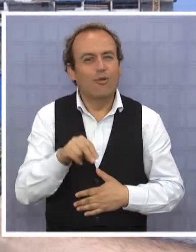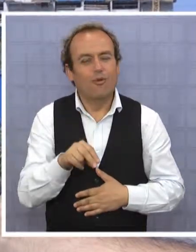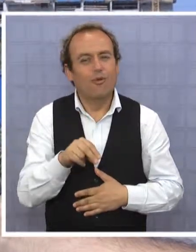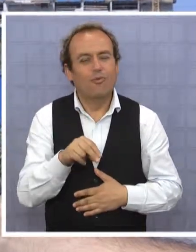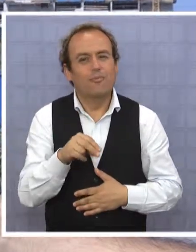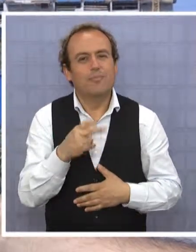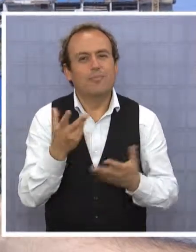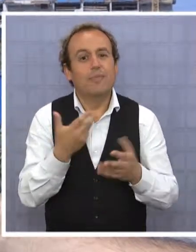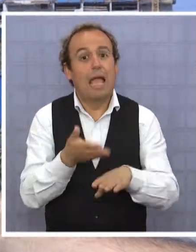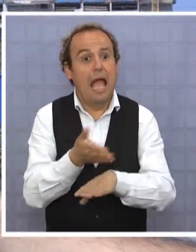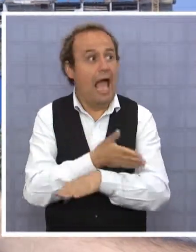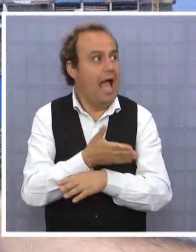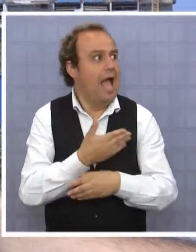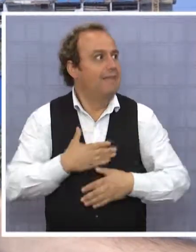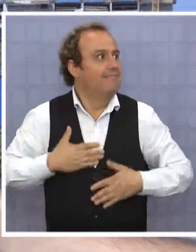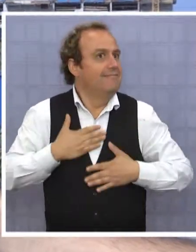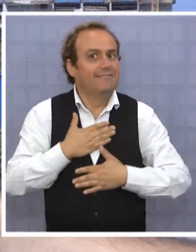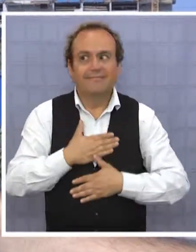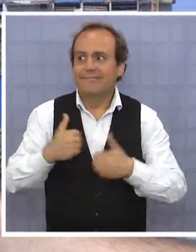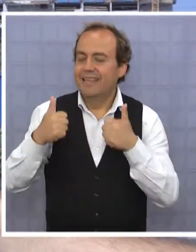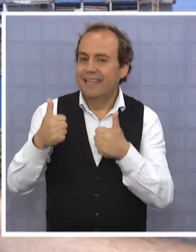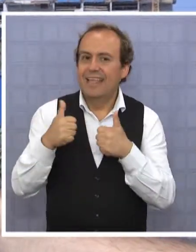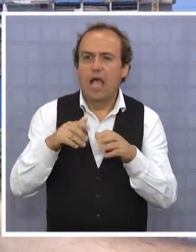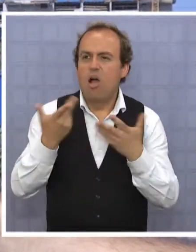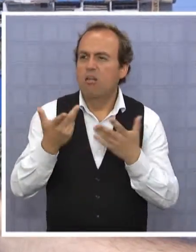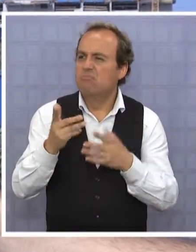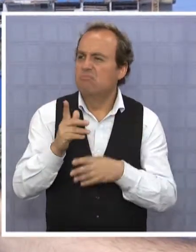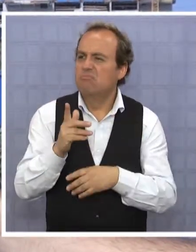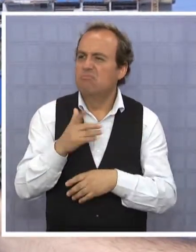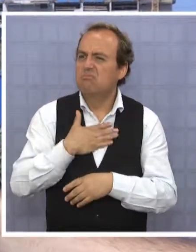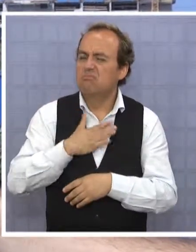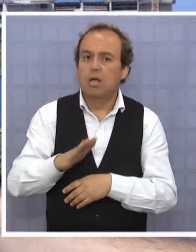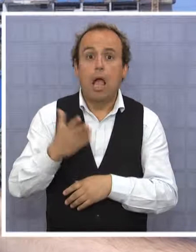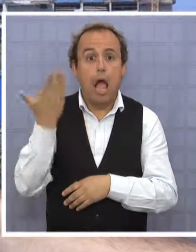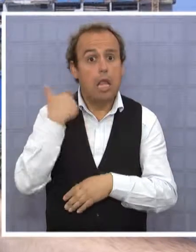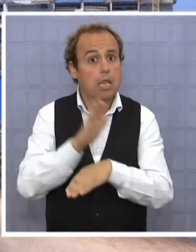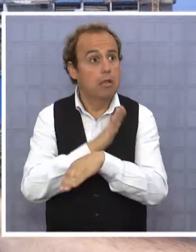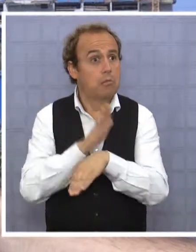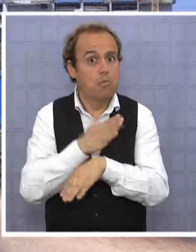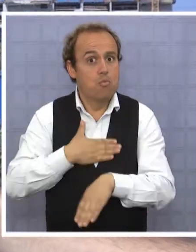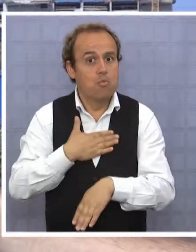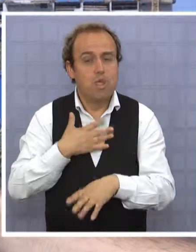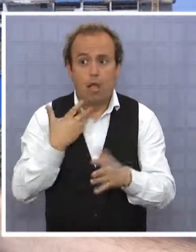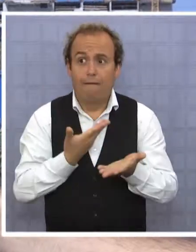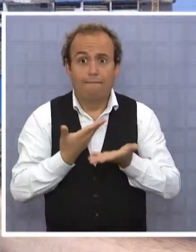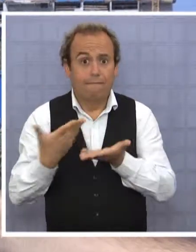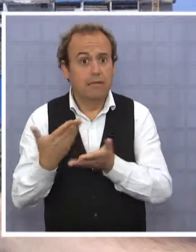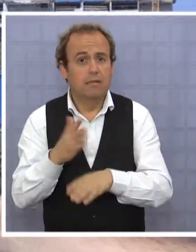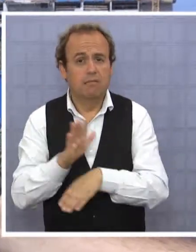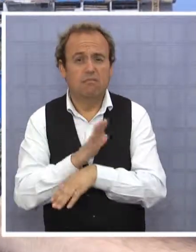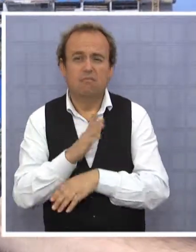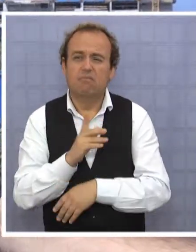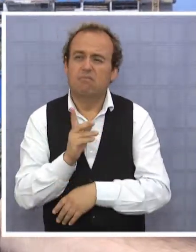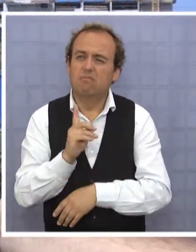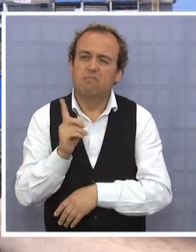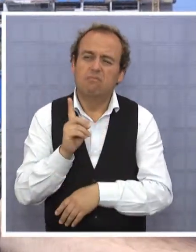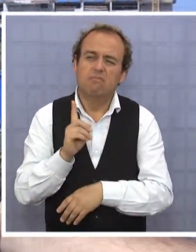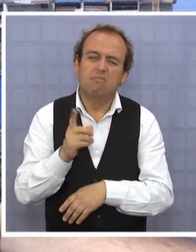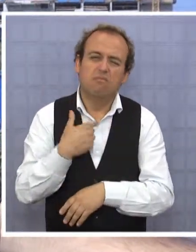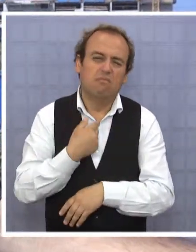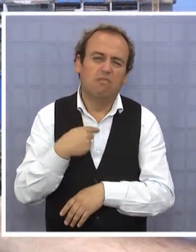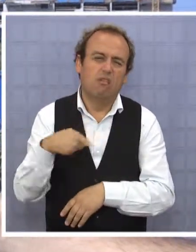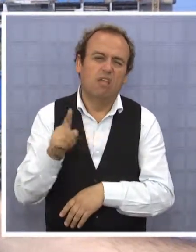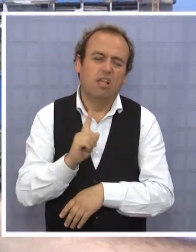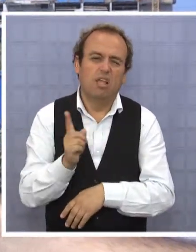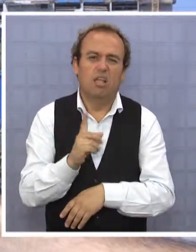situaciones de cosas con las que antes sí disfrutaba oye pero te gustaba tanto ir al cine y ahora que estoy invitando no en realidad no